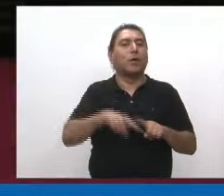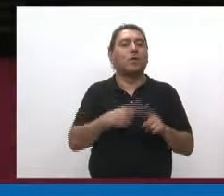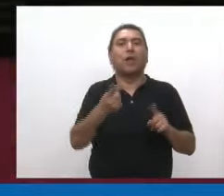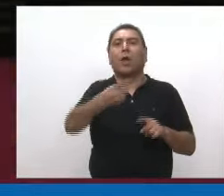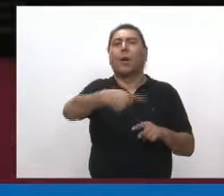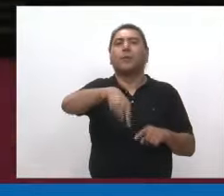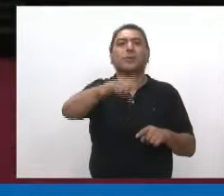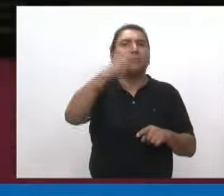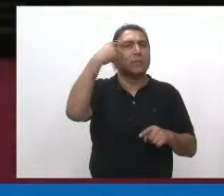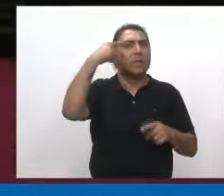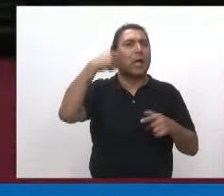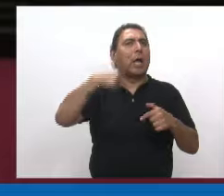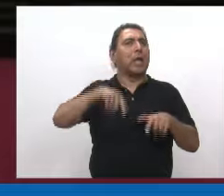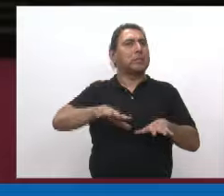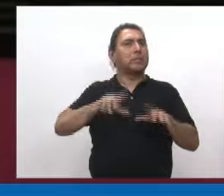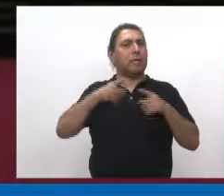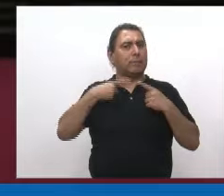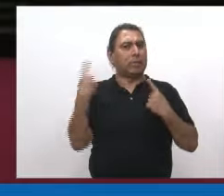piensan.